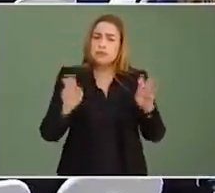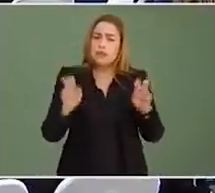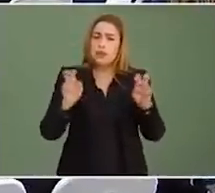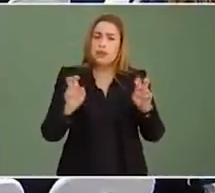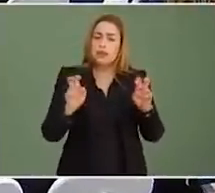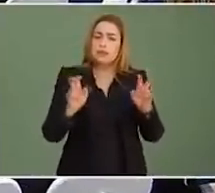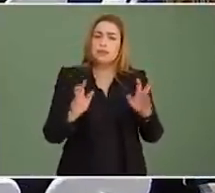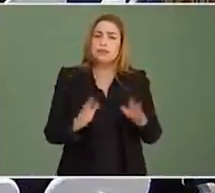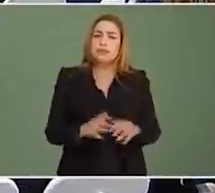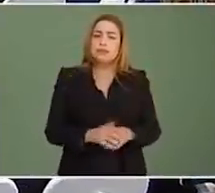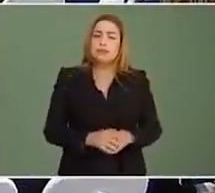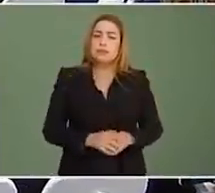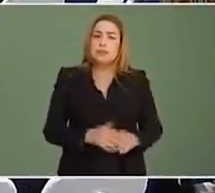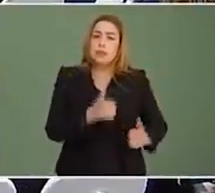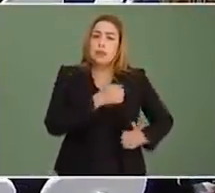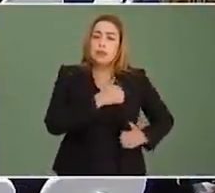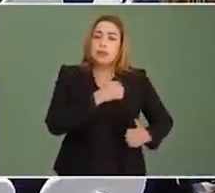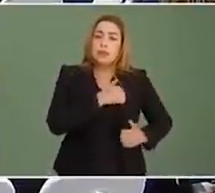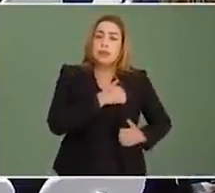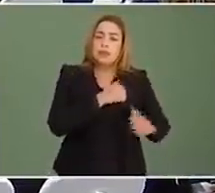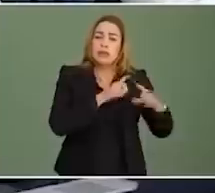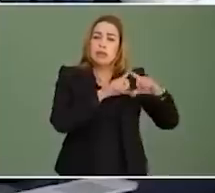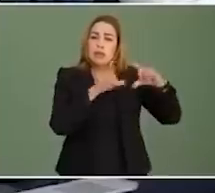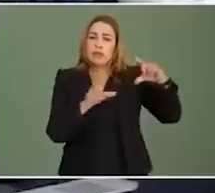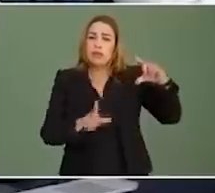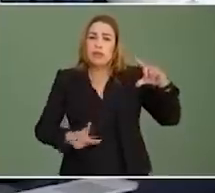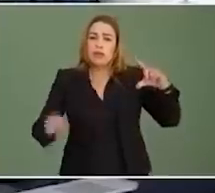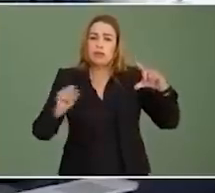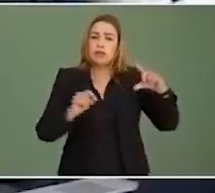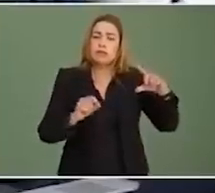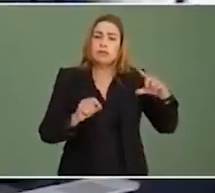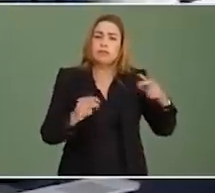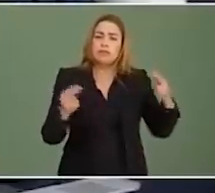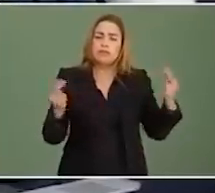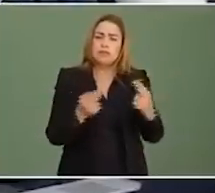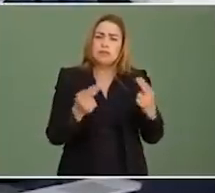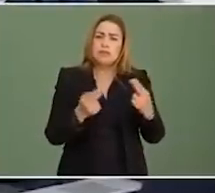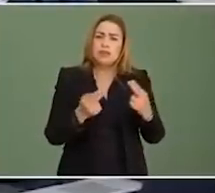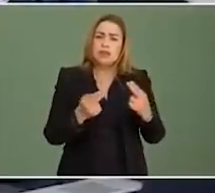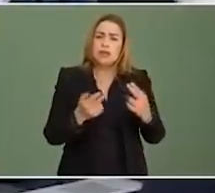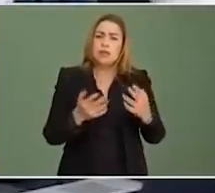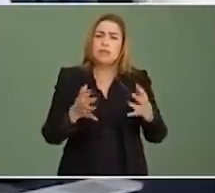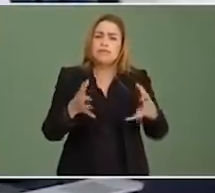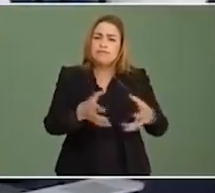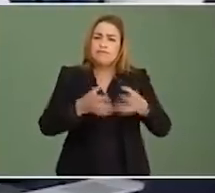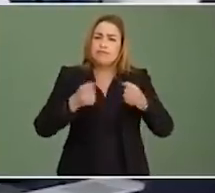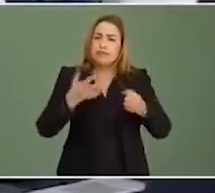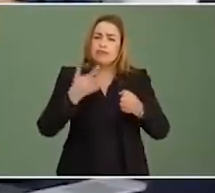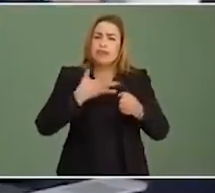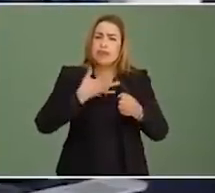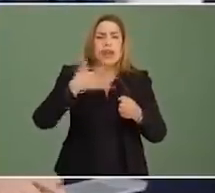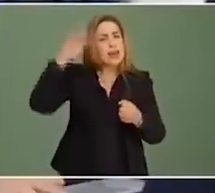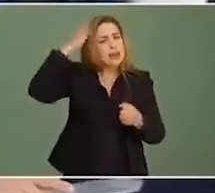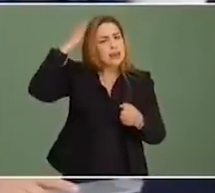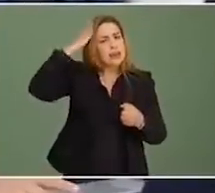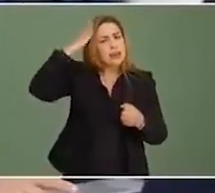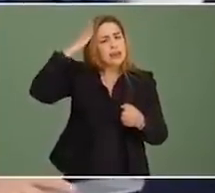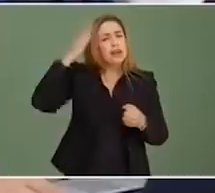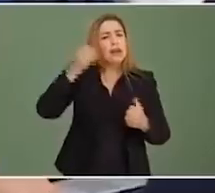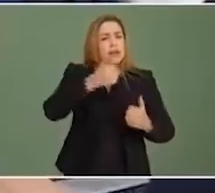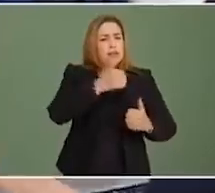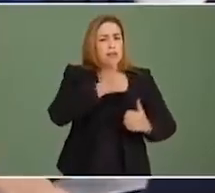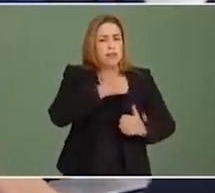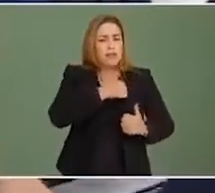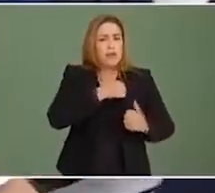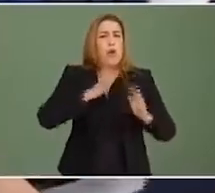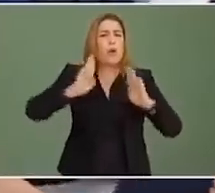nacional porque la onu dijo hace unos días que preocupaba la militarización y el mando militar hay posibilidad de que esto sea